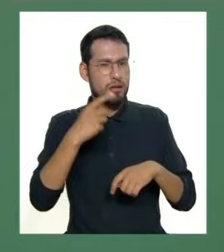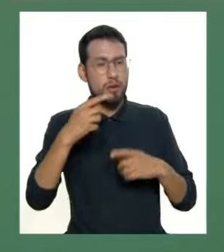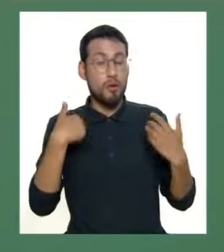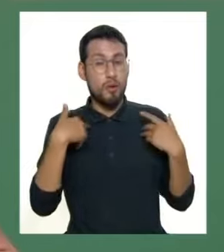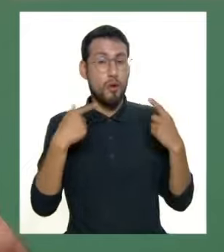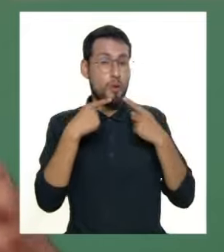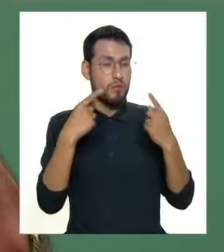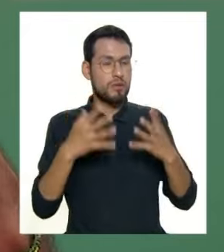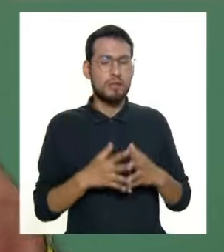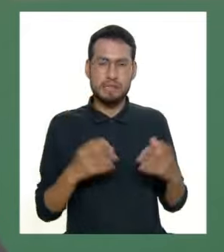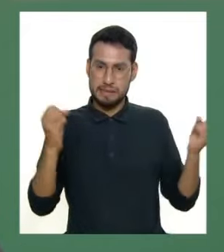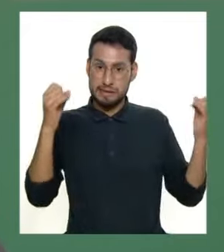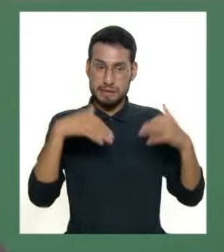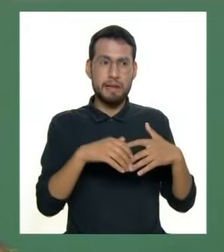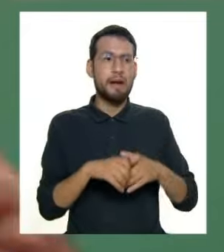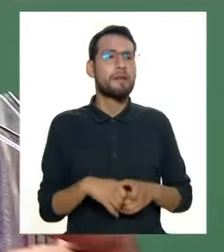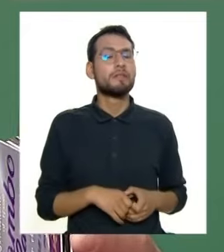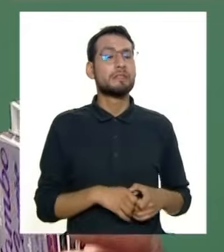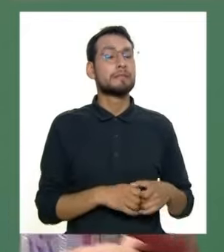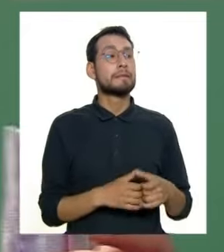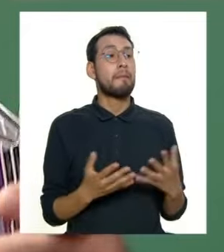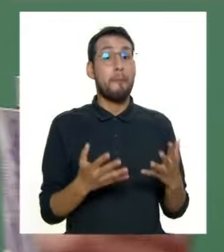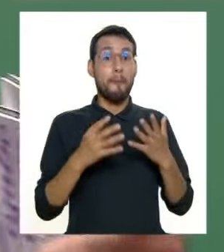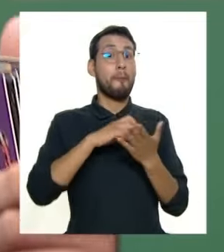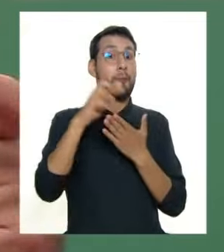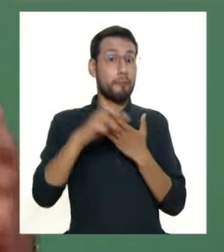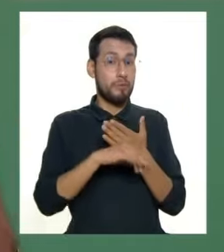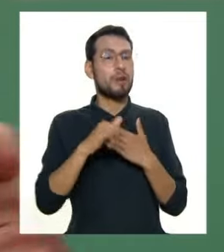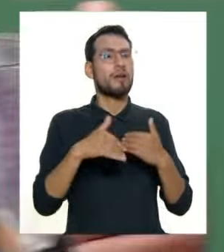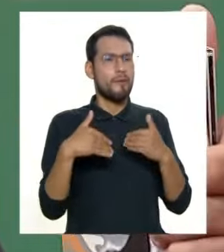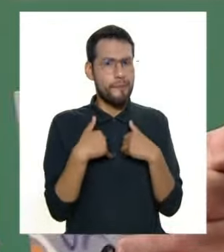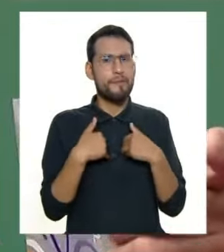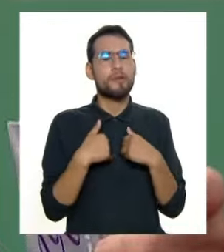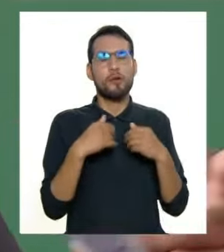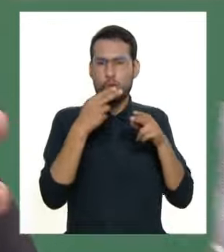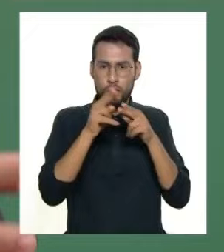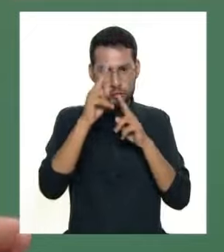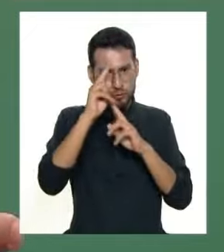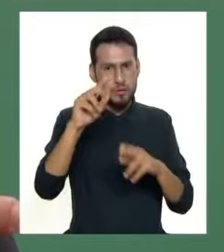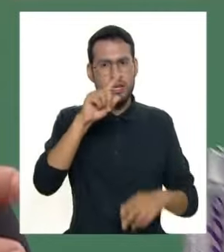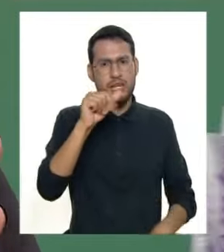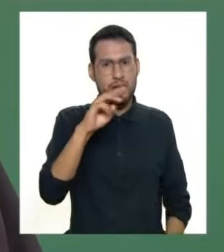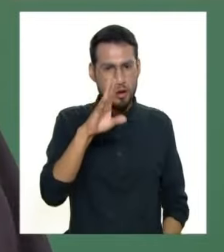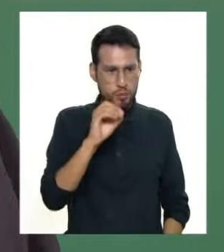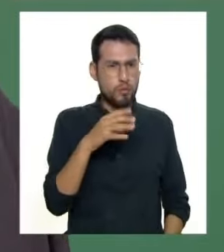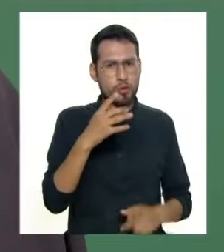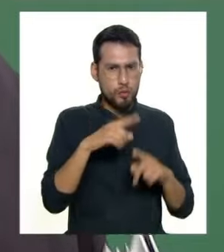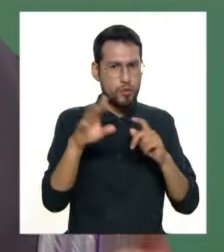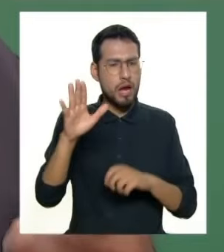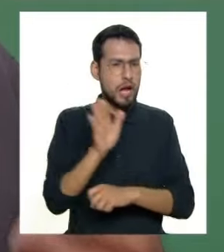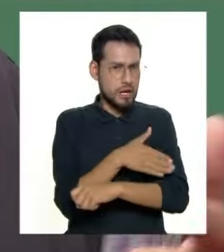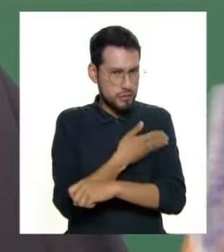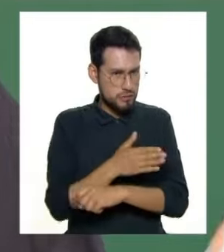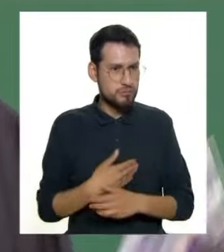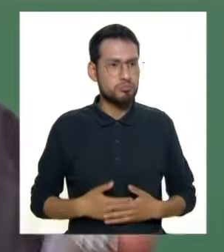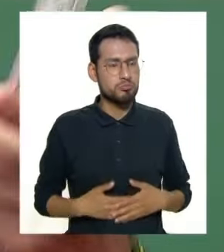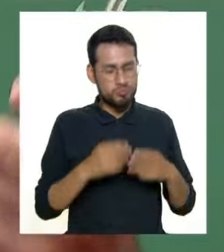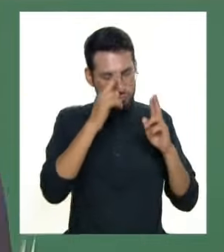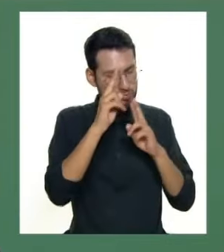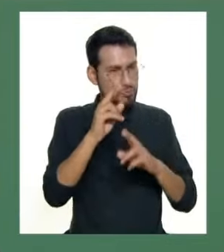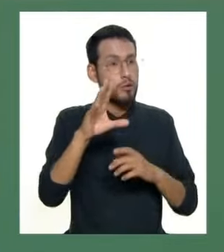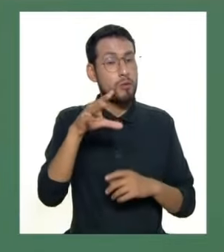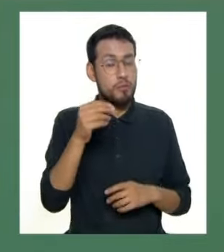aquí. Y en parte del evento vamos a estar haciendo un corto homenaje al Sambo Cabero nuevamente, algunos de sus temas, rindiendo